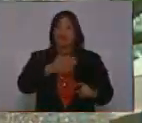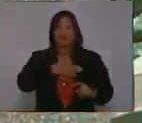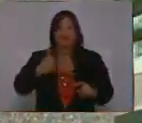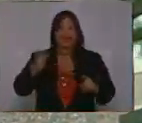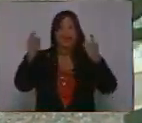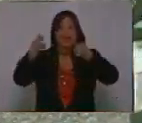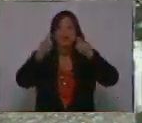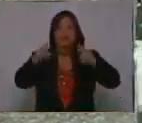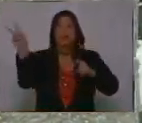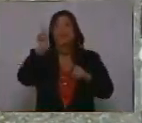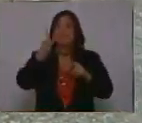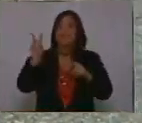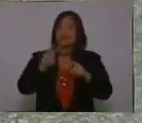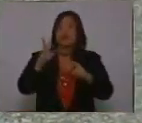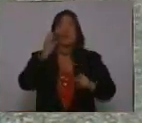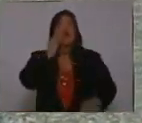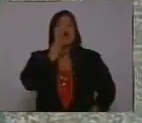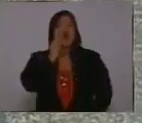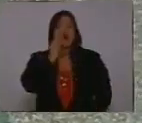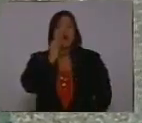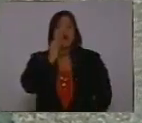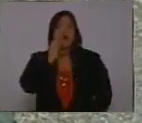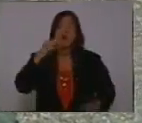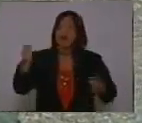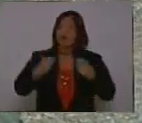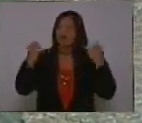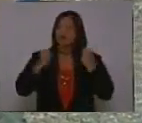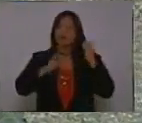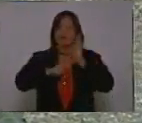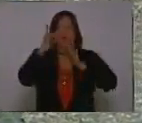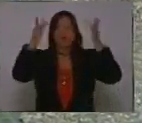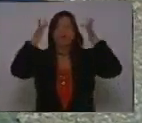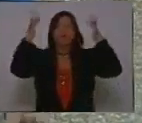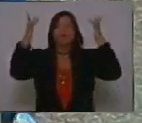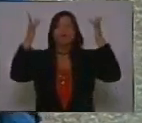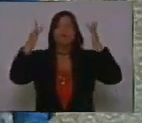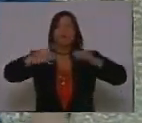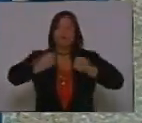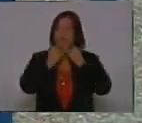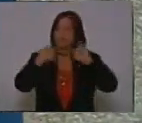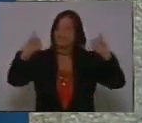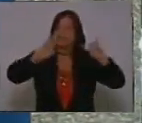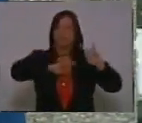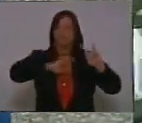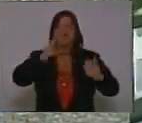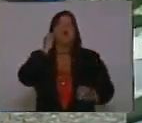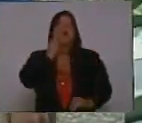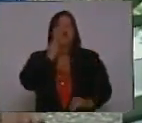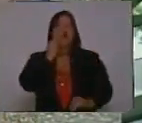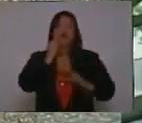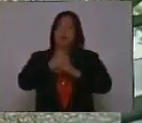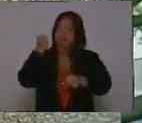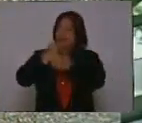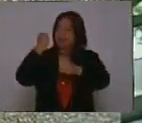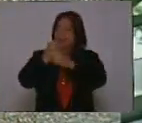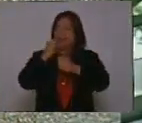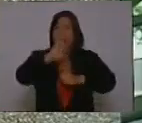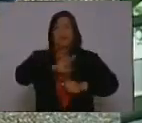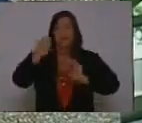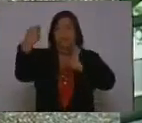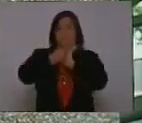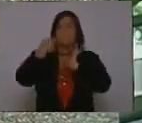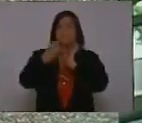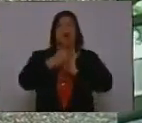formar en Venezuela jóvenes emprendedores, jóvenes autónomos, jóvenes que consigan trabajar y pagar su